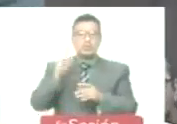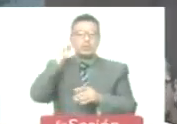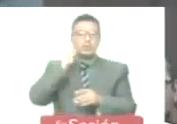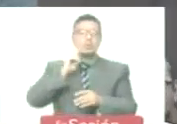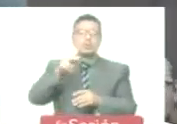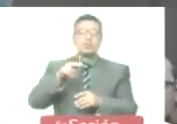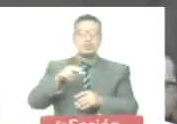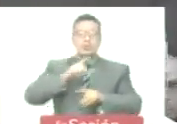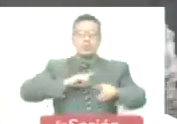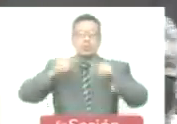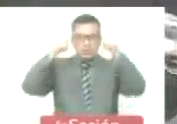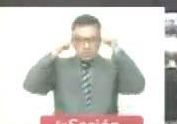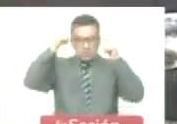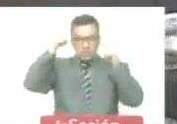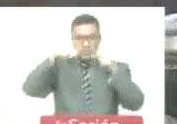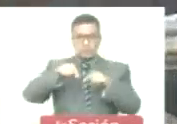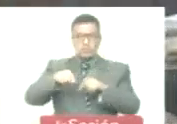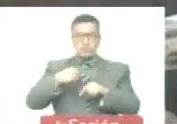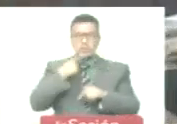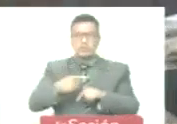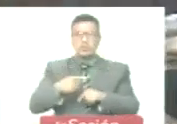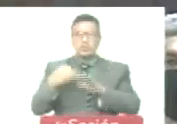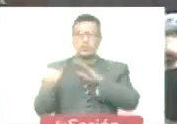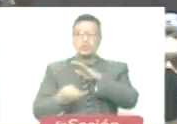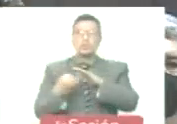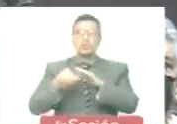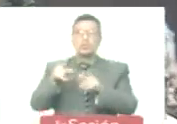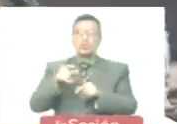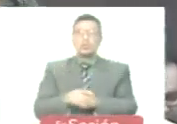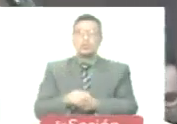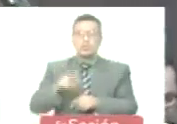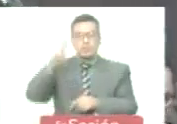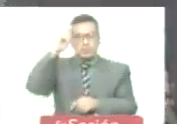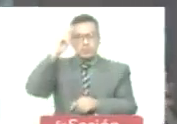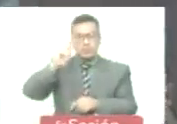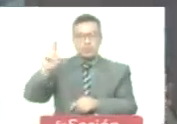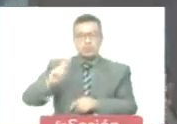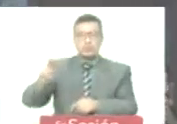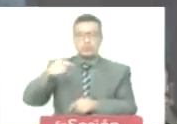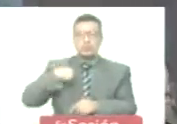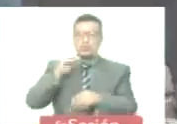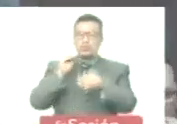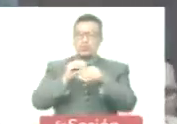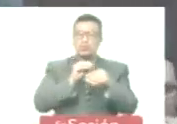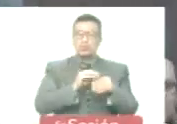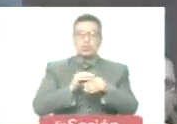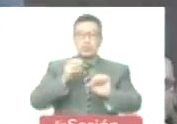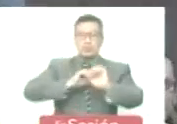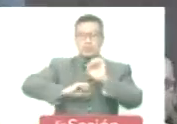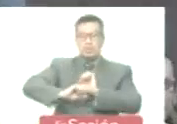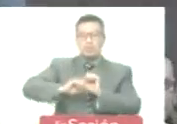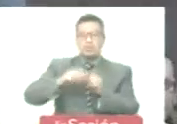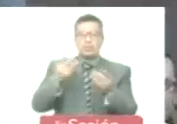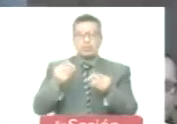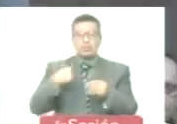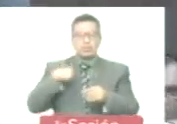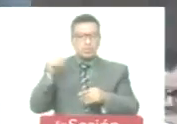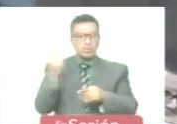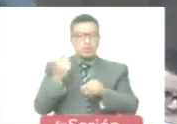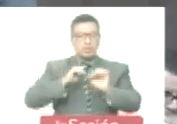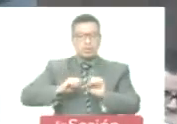que el comandante Chávez le dio a la institucionalidad de la República, nos llama a defenderla, nos llama